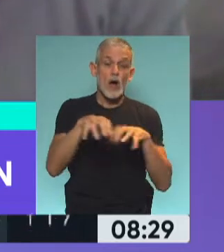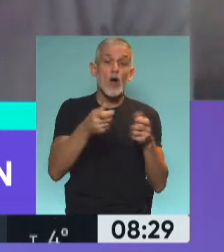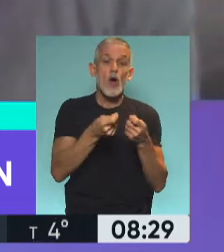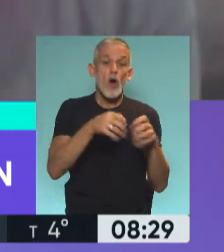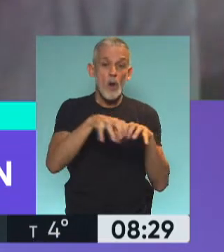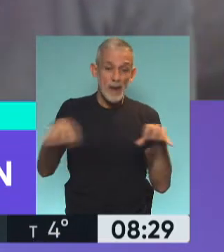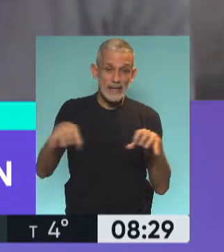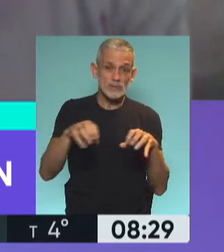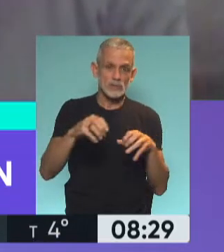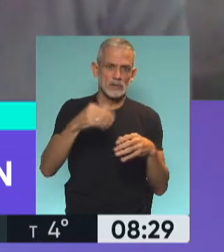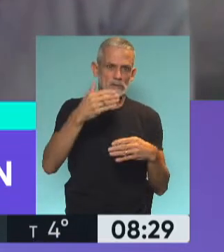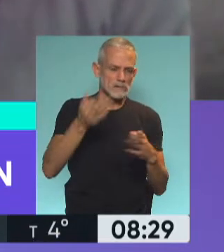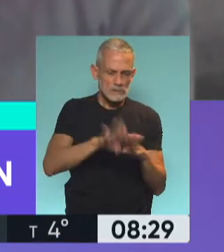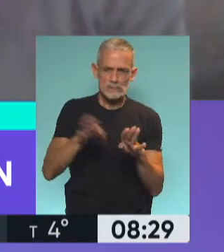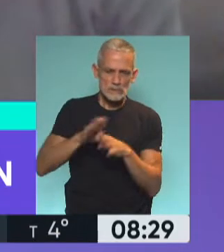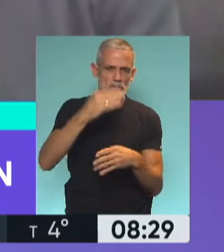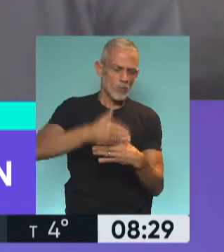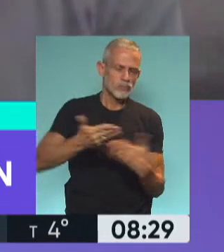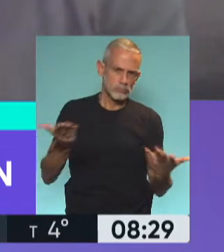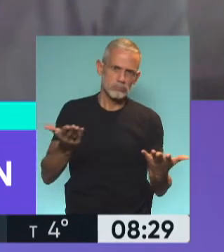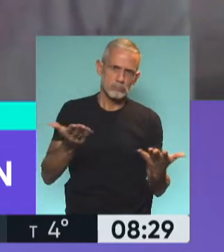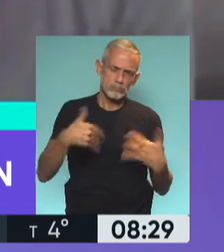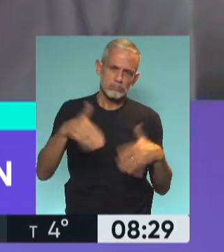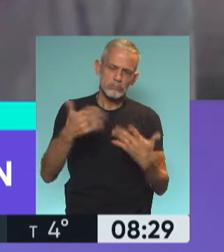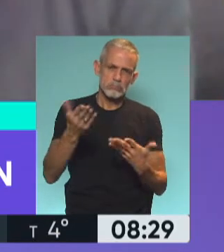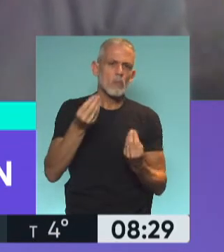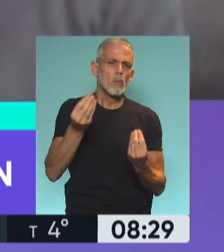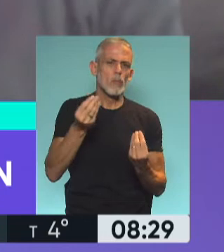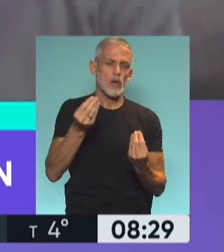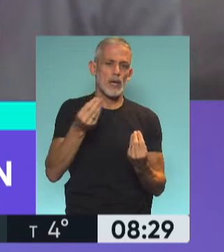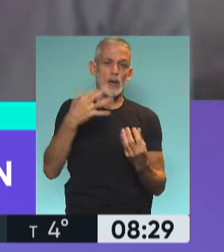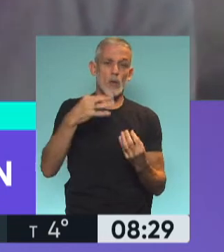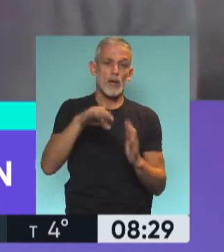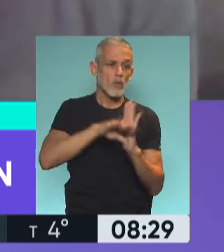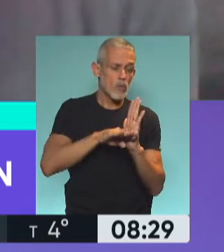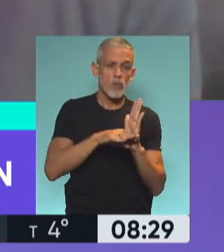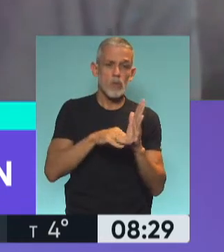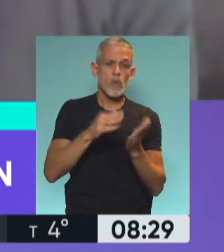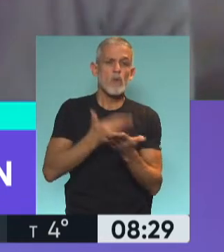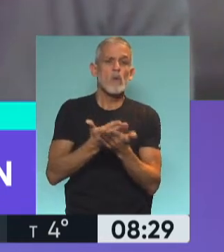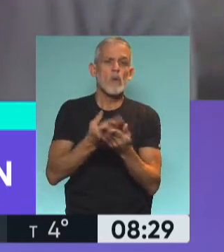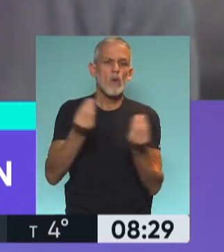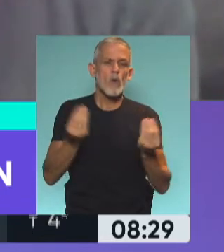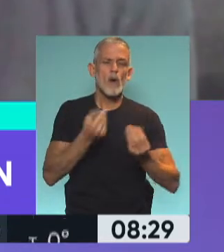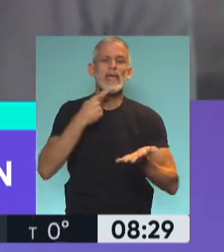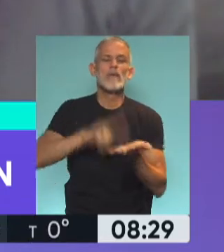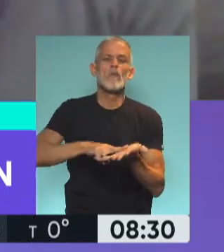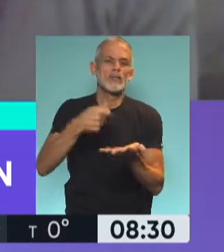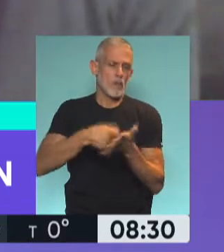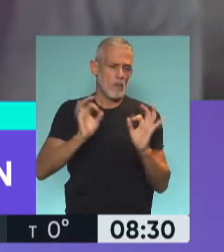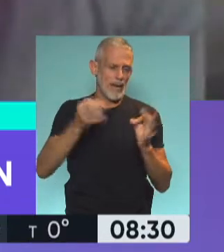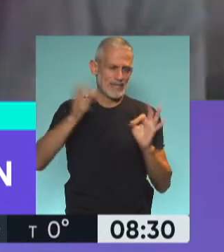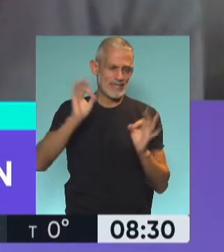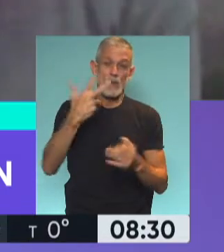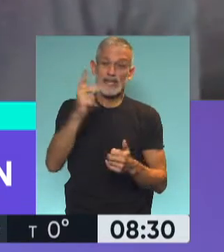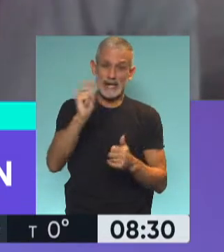de pymes y de algunas industrias. Básicamente porque las únicas medidas que han propuesto son excepciones impositivas por